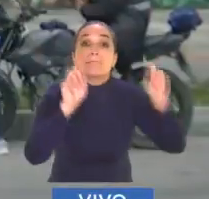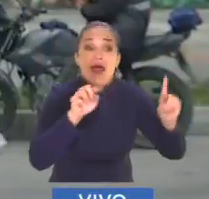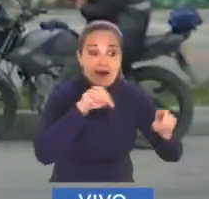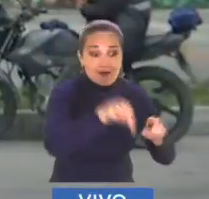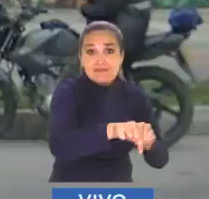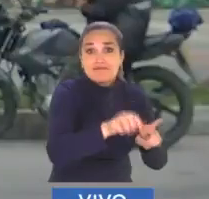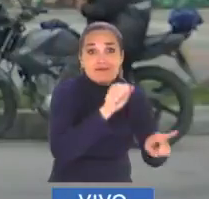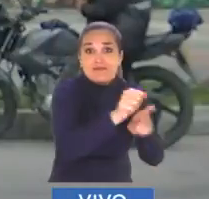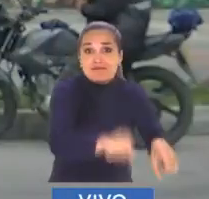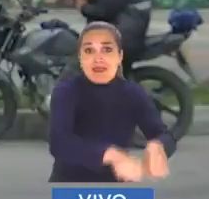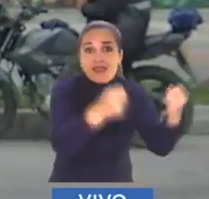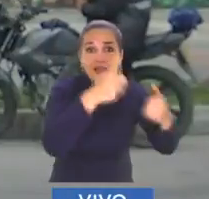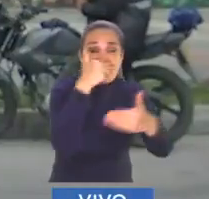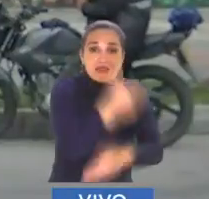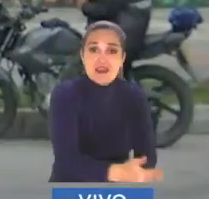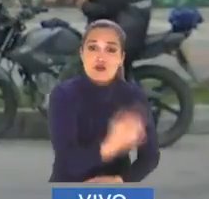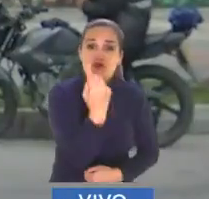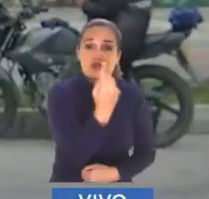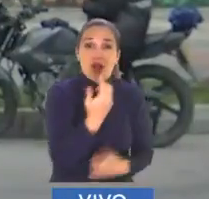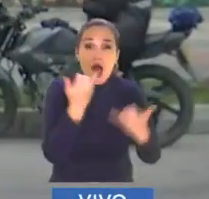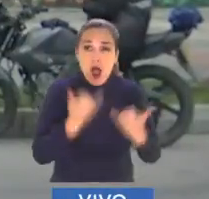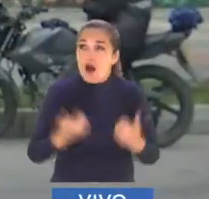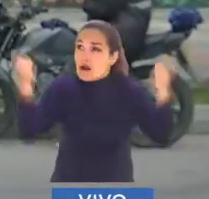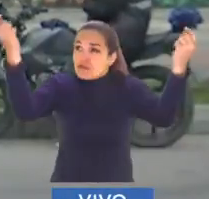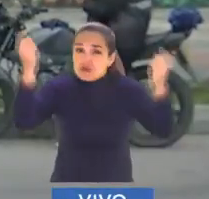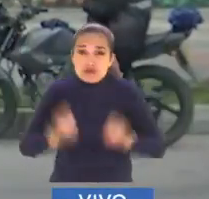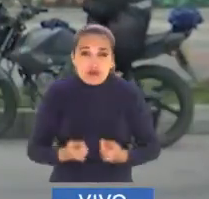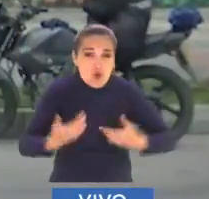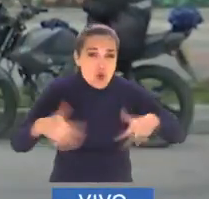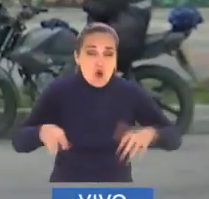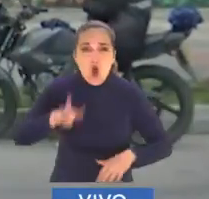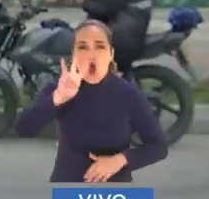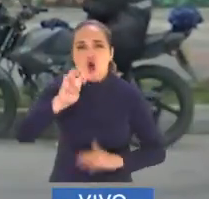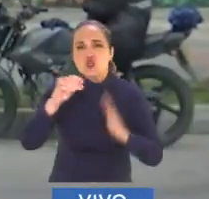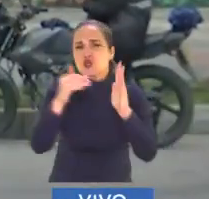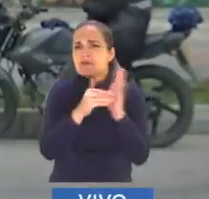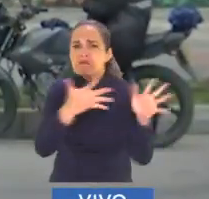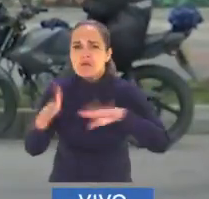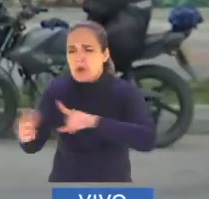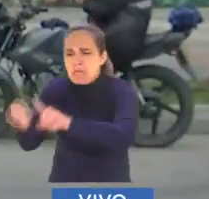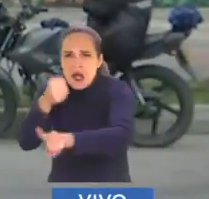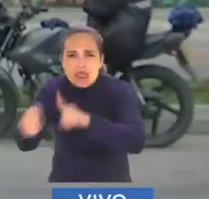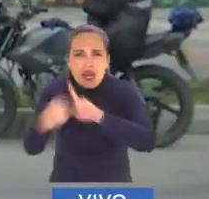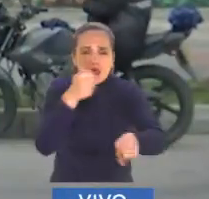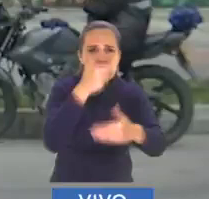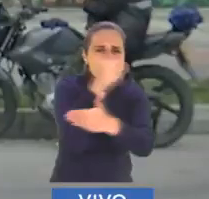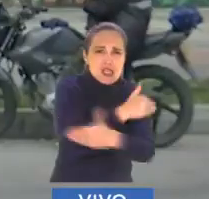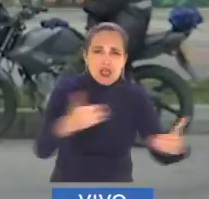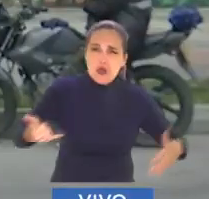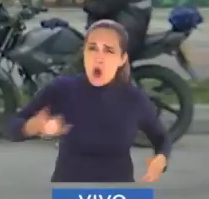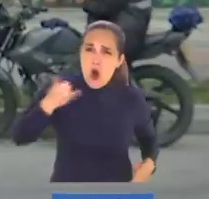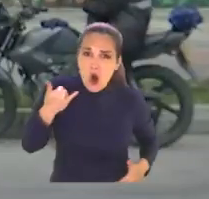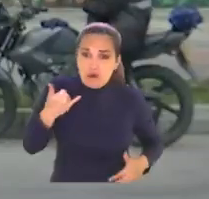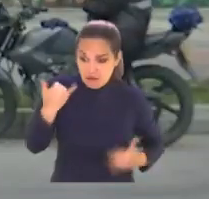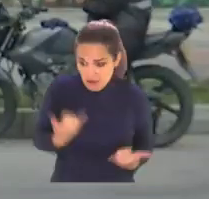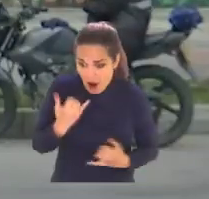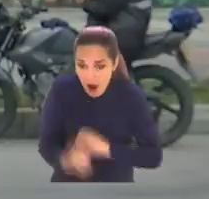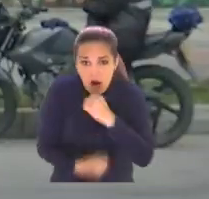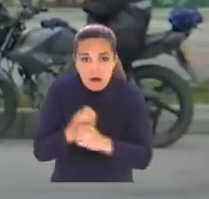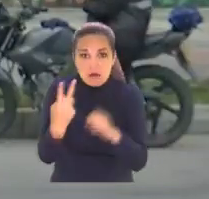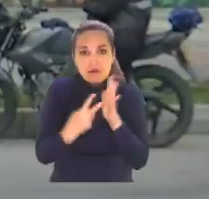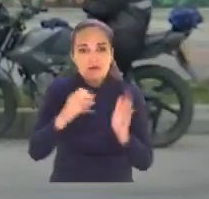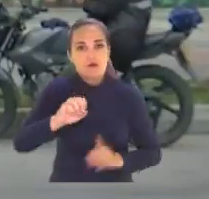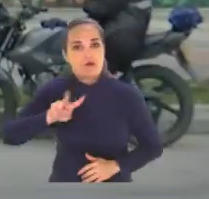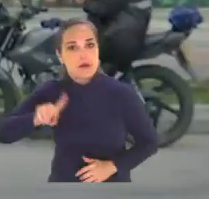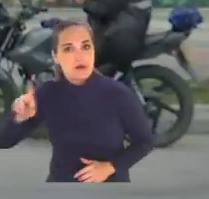se han registrado más de 8.961 casos de maltrato contra niños, niñas y adolescentes. Por el momento es la información que nosotros les